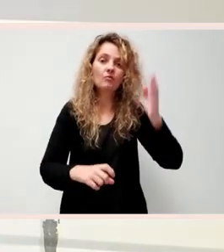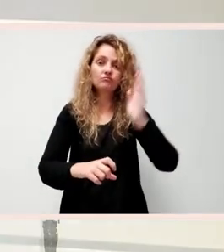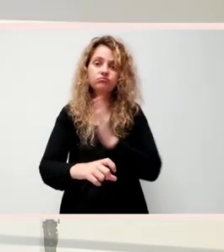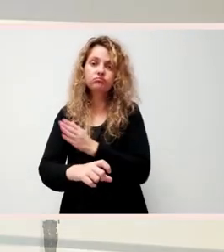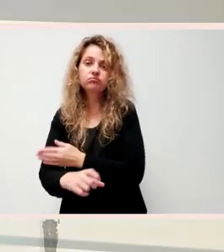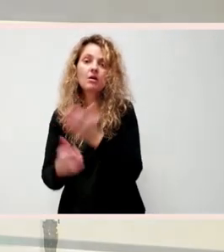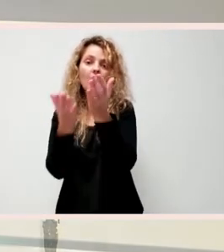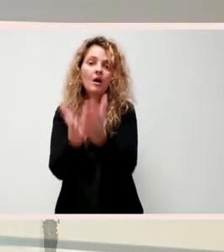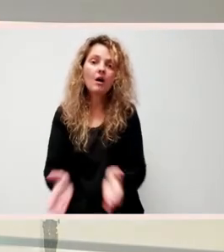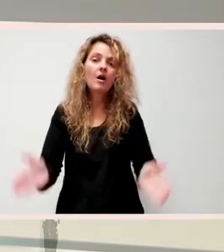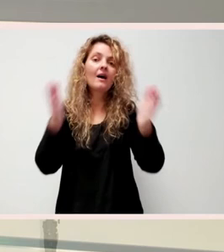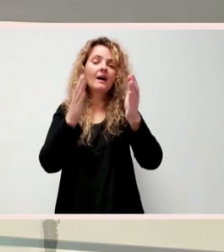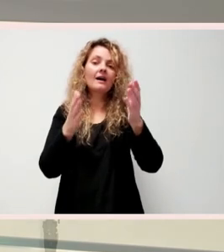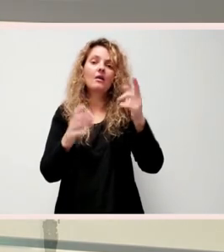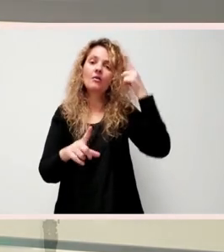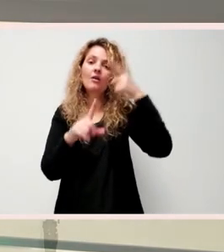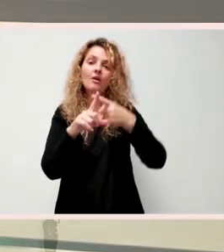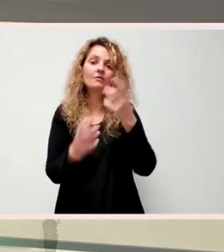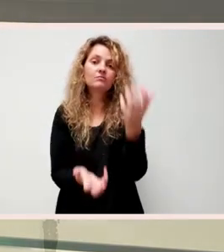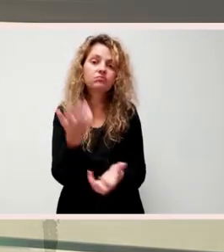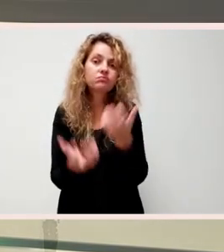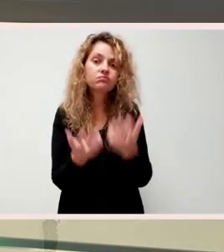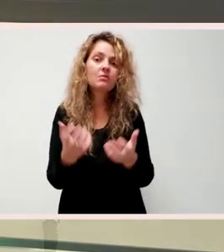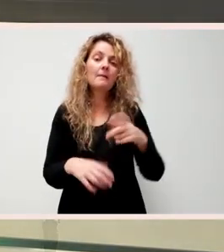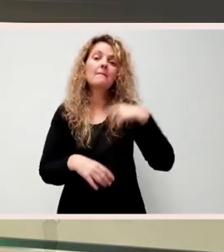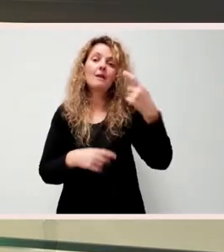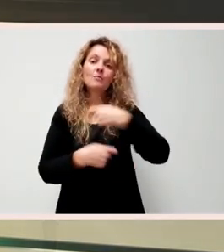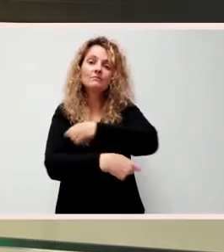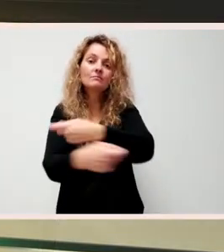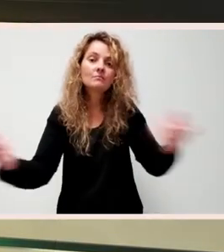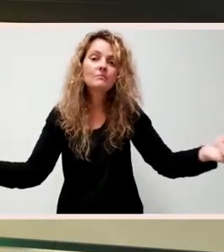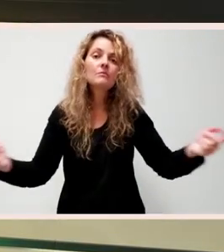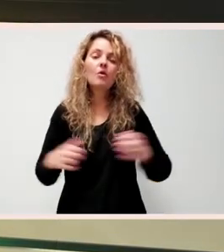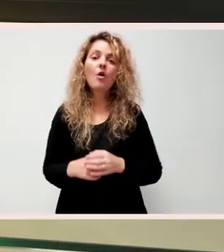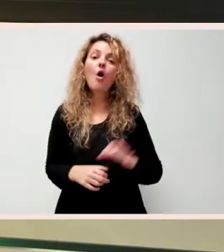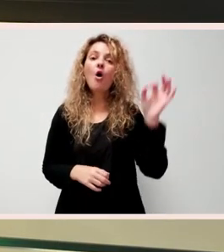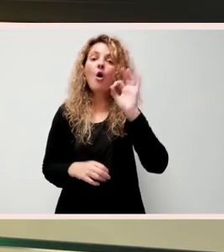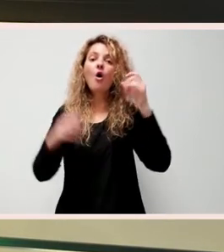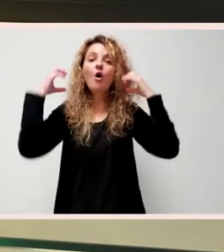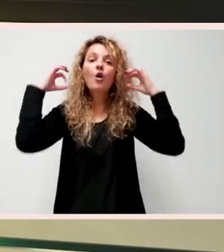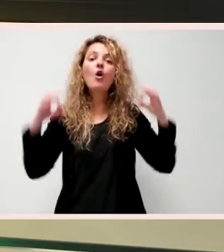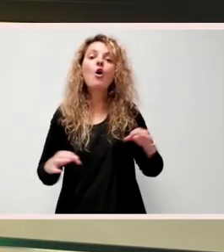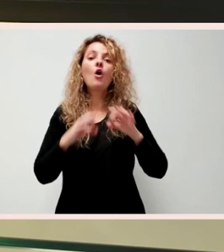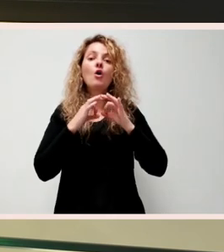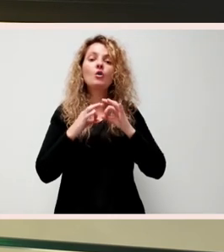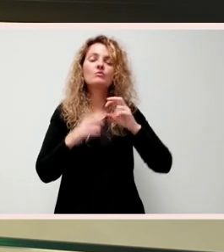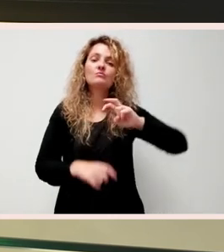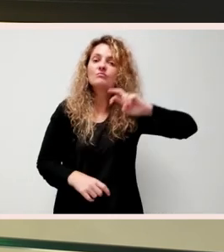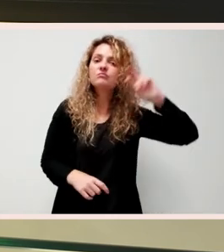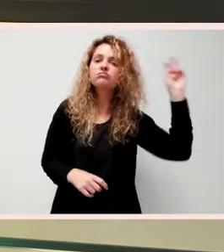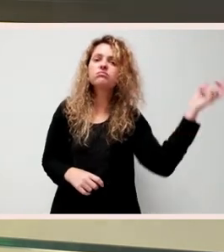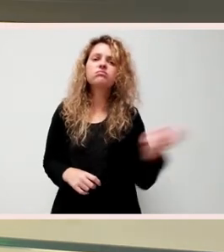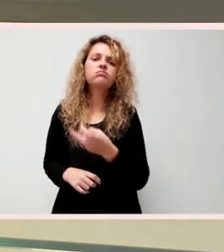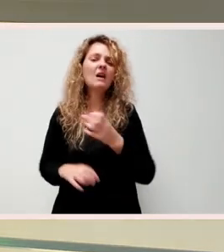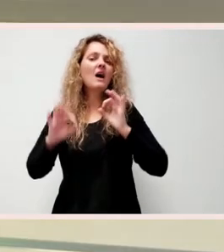dos animais, o caldeiro onde se cocerían esas carnes para despois repartilas, ou o torques, que é un elemento simbólico que en todo tipo de